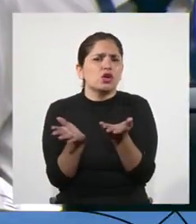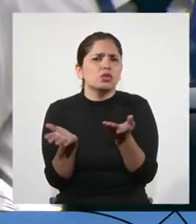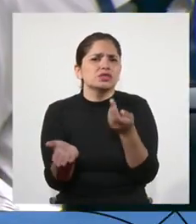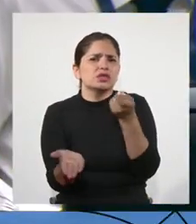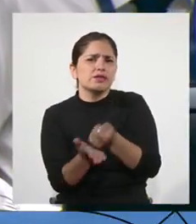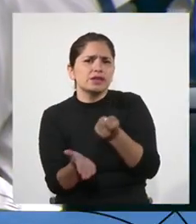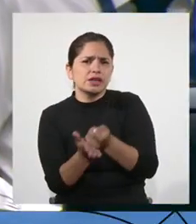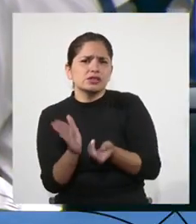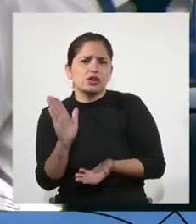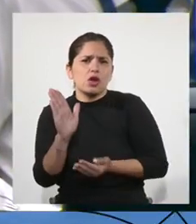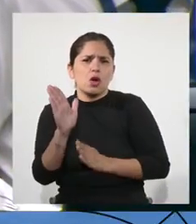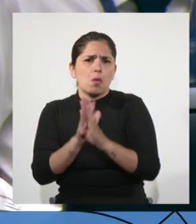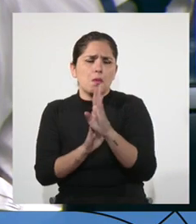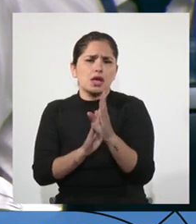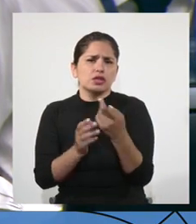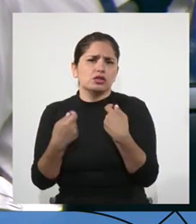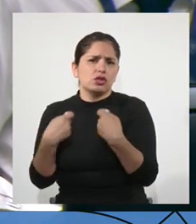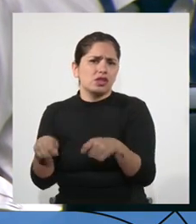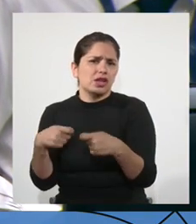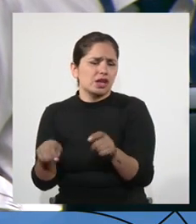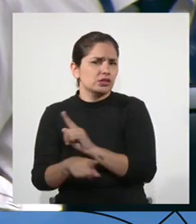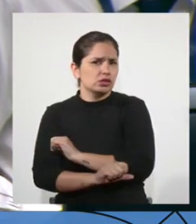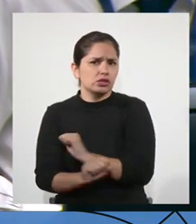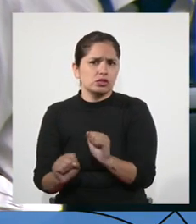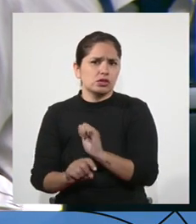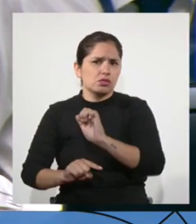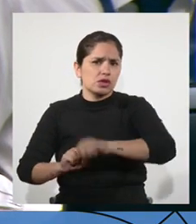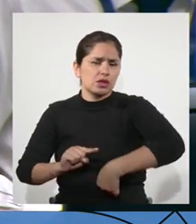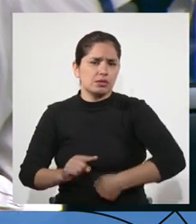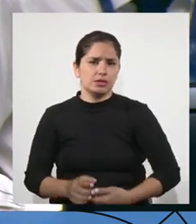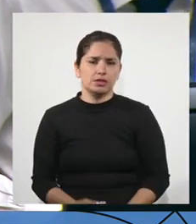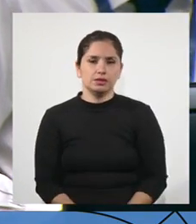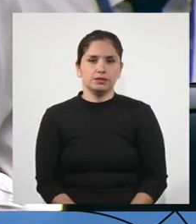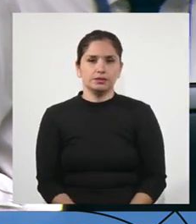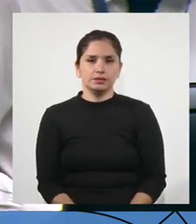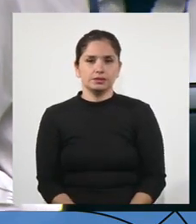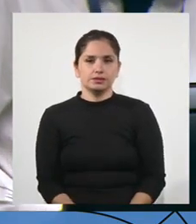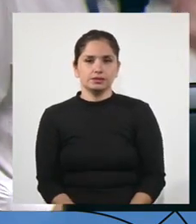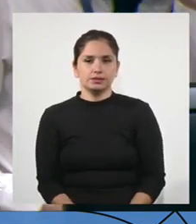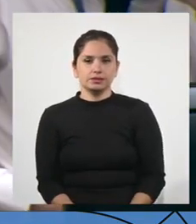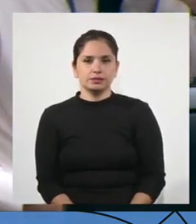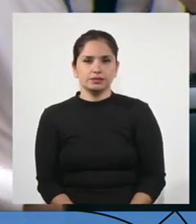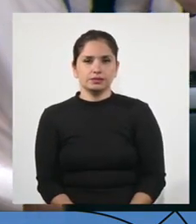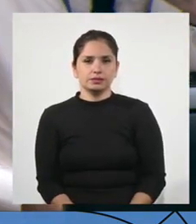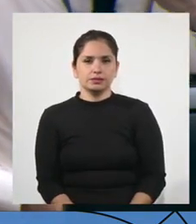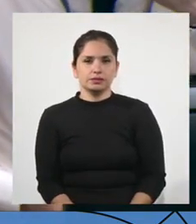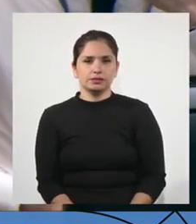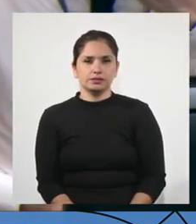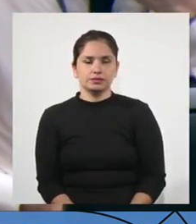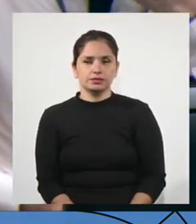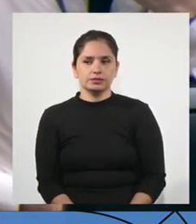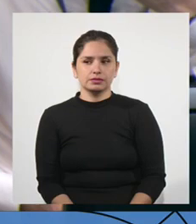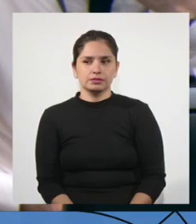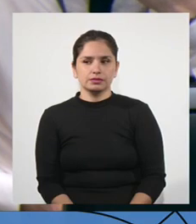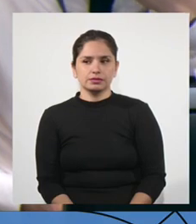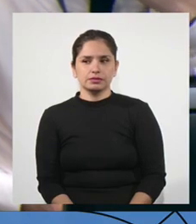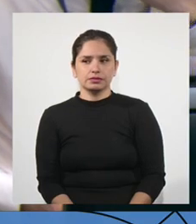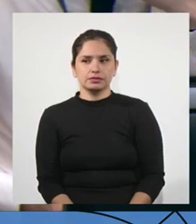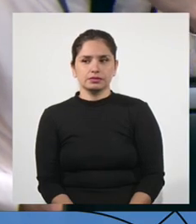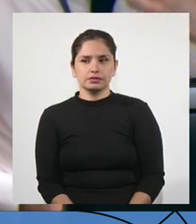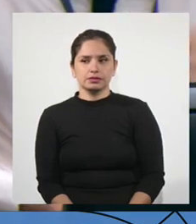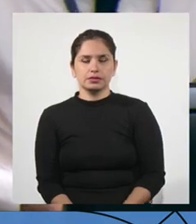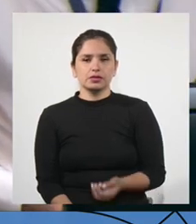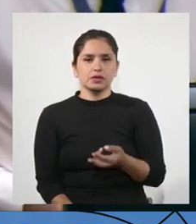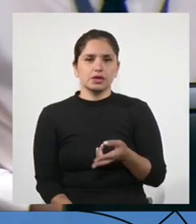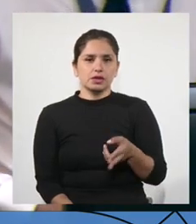obviamente un aumento de gasto es claramente inadmisible, presidente. Bien, Se